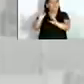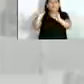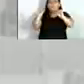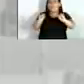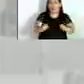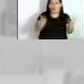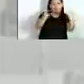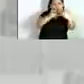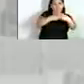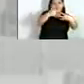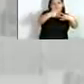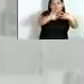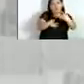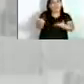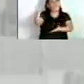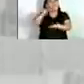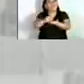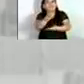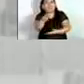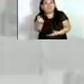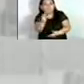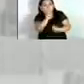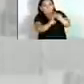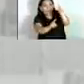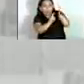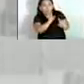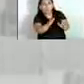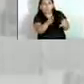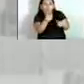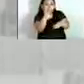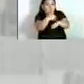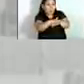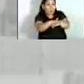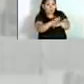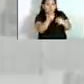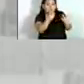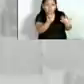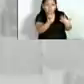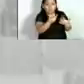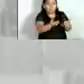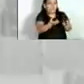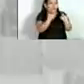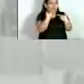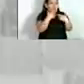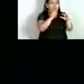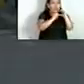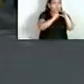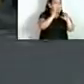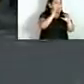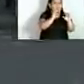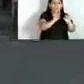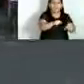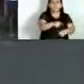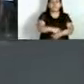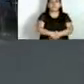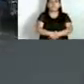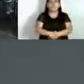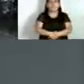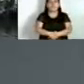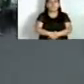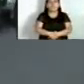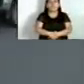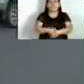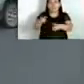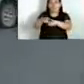ampara para un nuevo conteo. Tratamos de buscar su postura sobre el tema, pero no pudimos establecer comunicación con él. Los